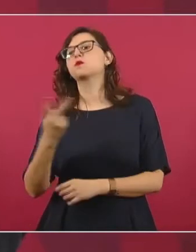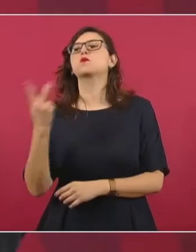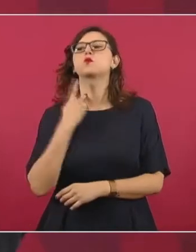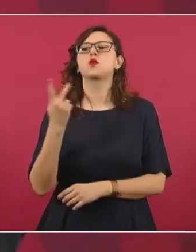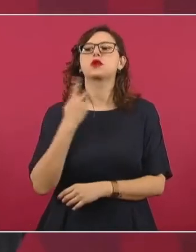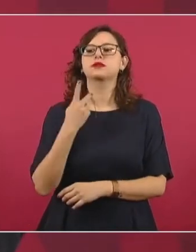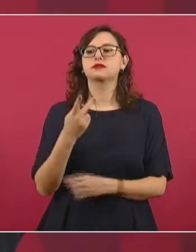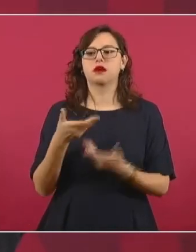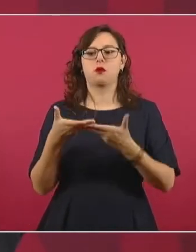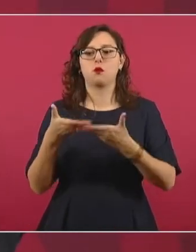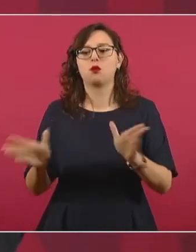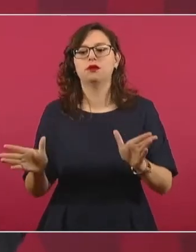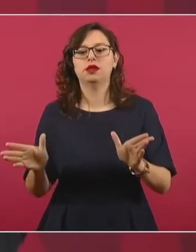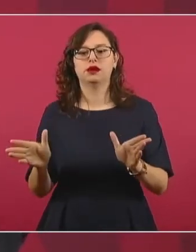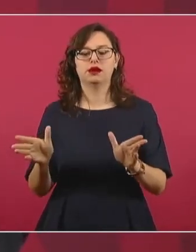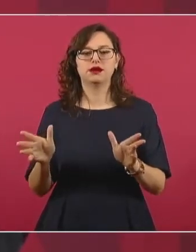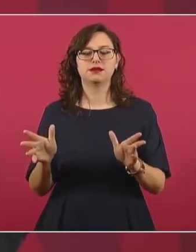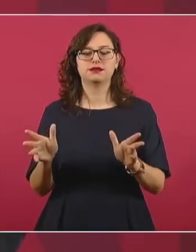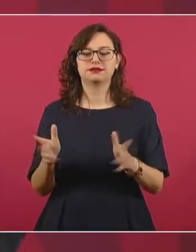es importante, pues,